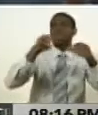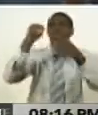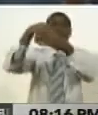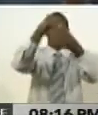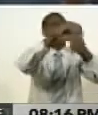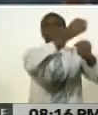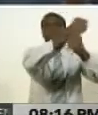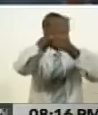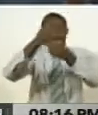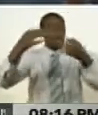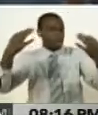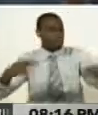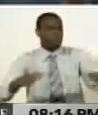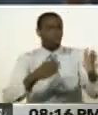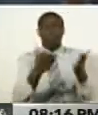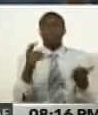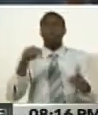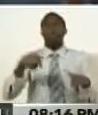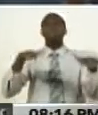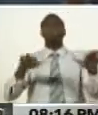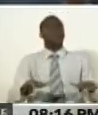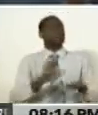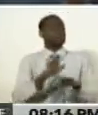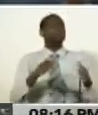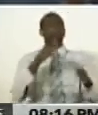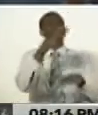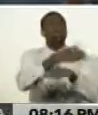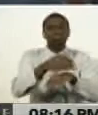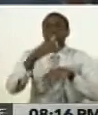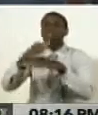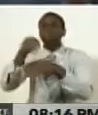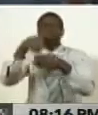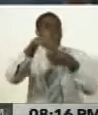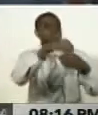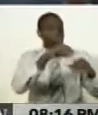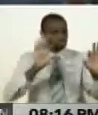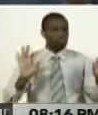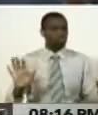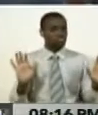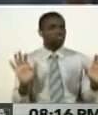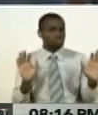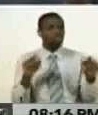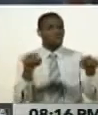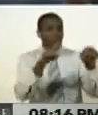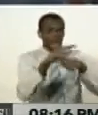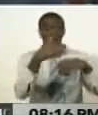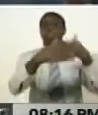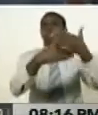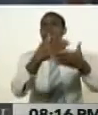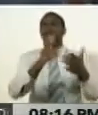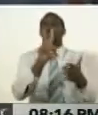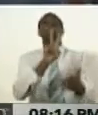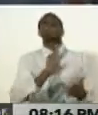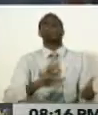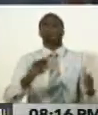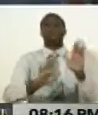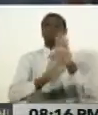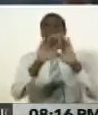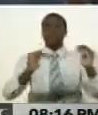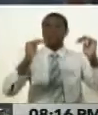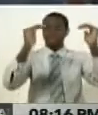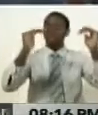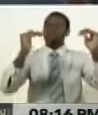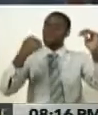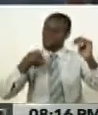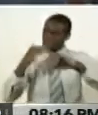trabajo para cumplir con la agenda que lleva y tributa al bienestar de la nación, nuestro llamado